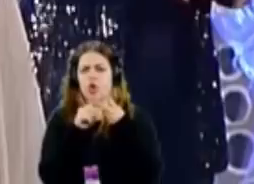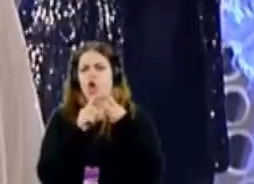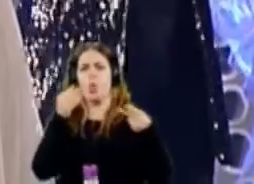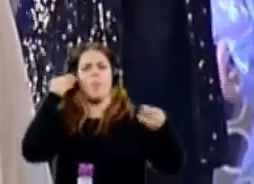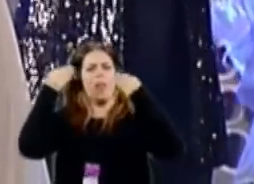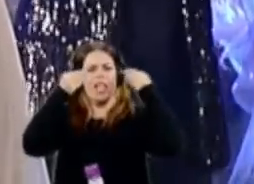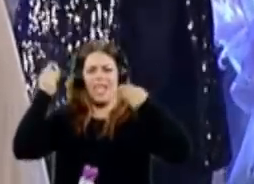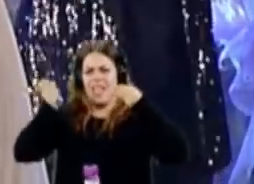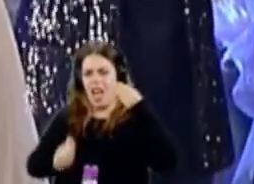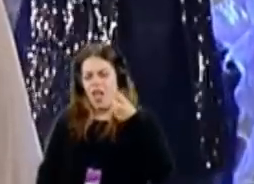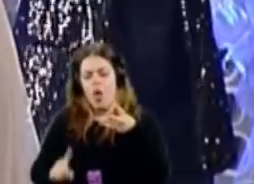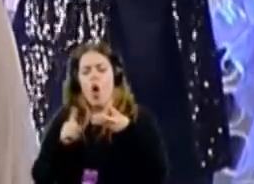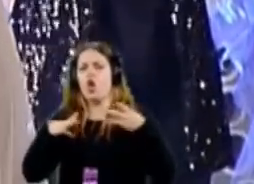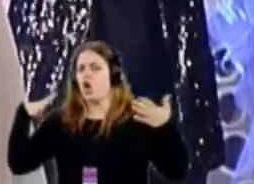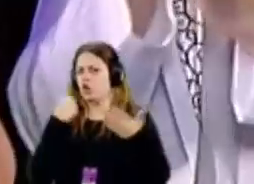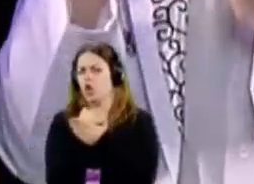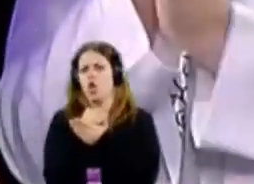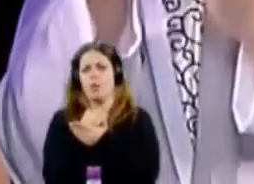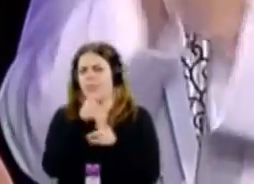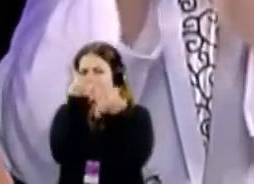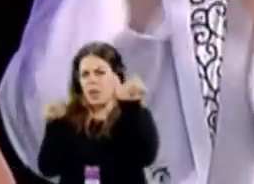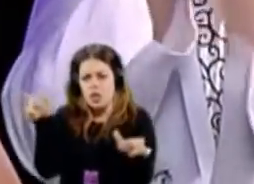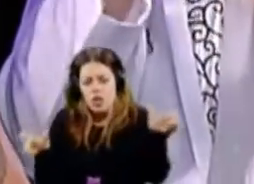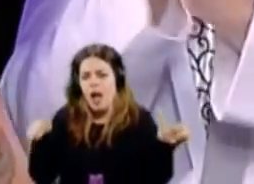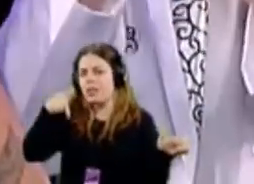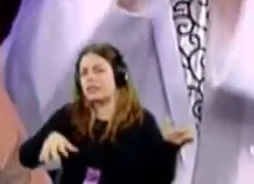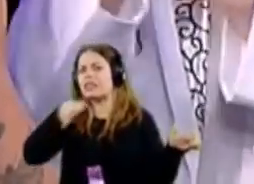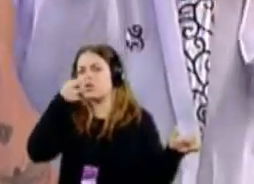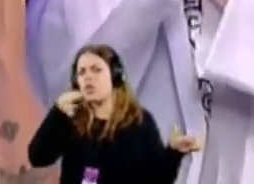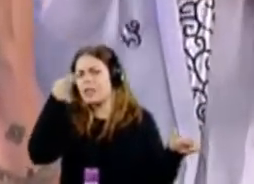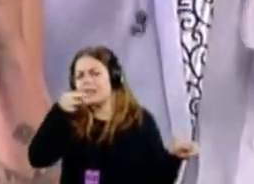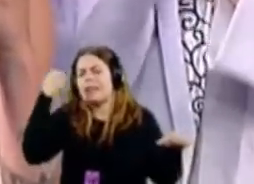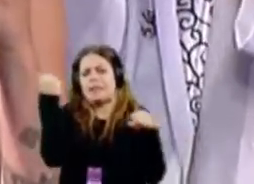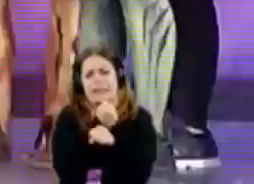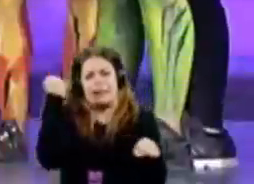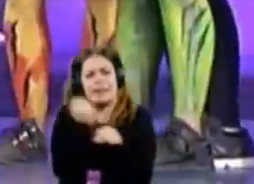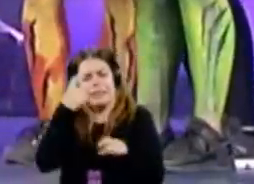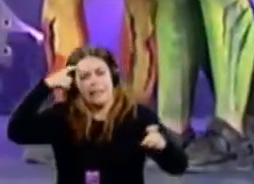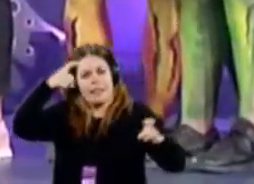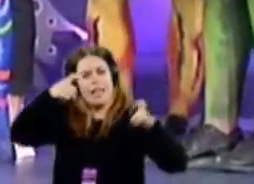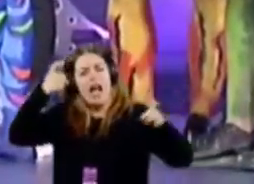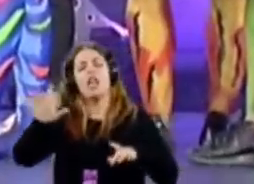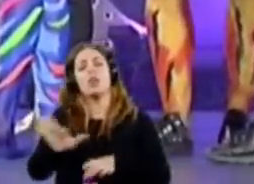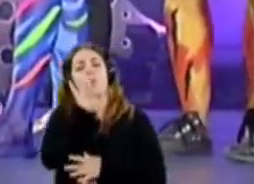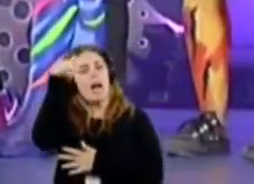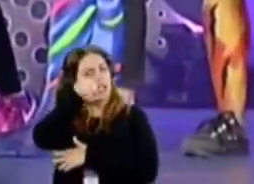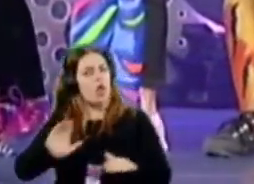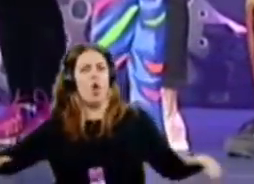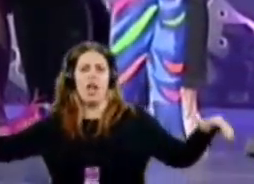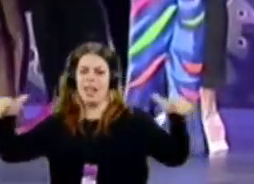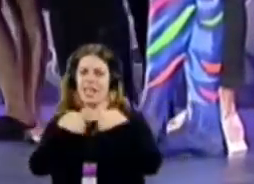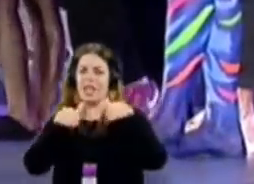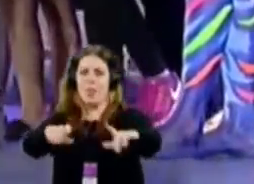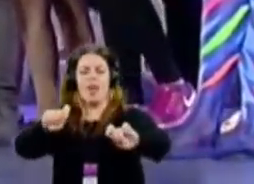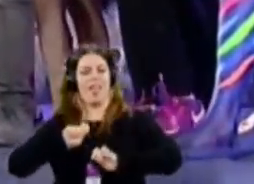la gente que está gastado toda la tarde ahí trabajando y para todo este equipo impresionante que hace posible que soñemos esta fantasía